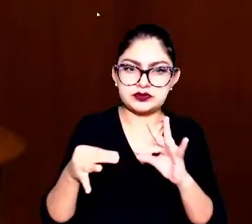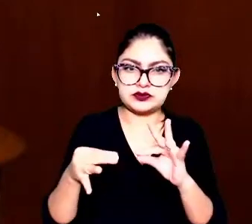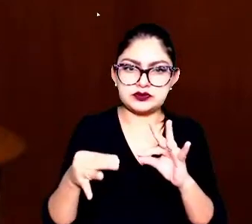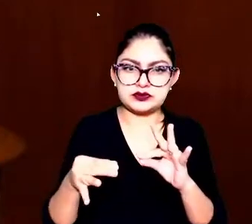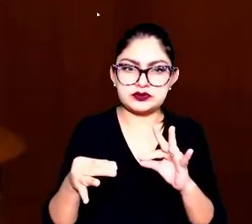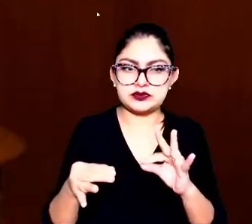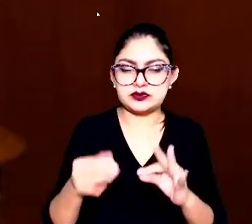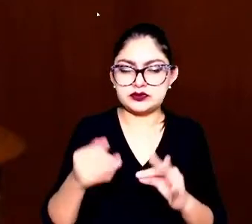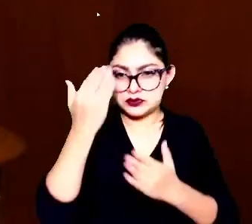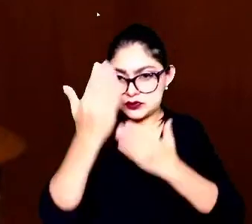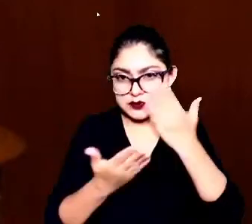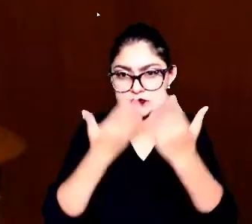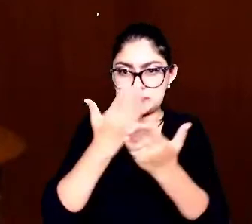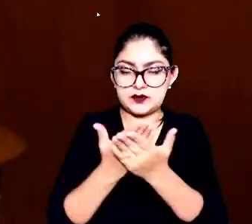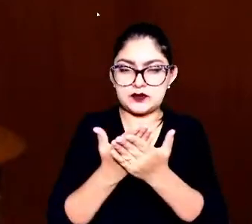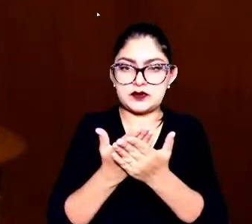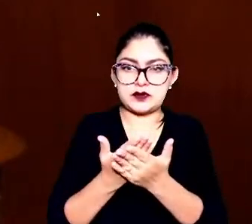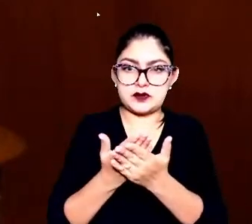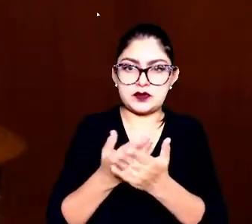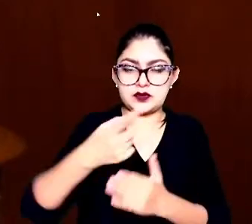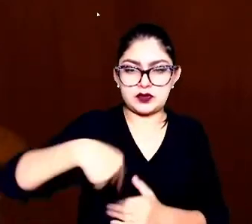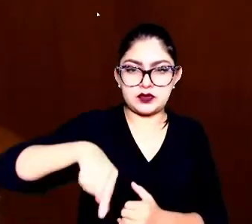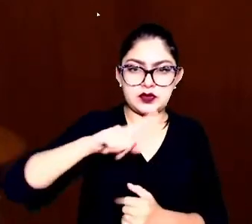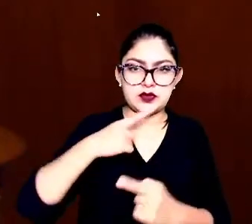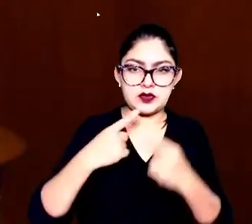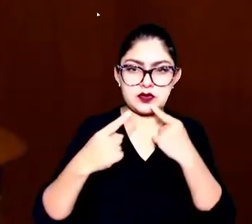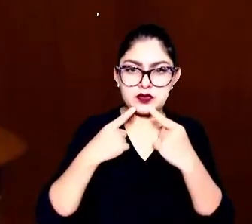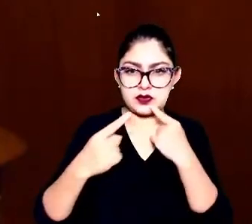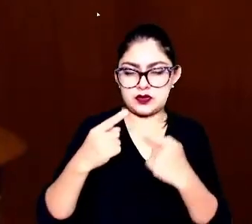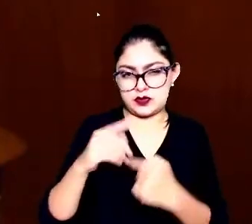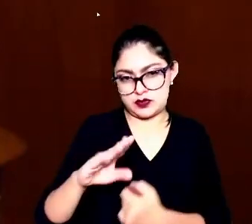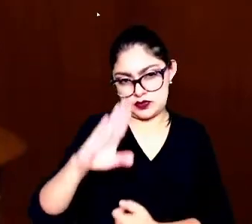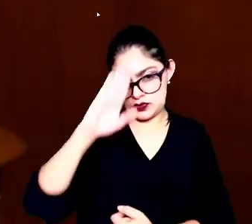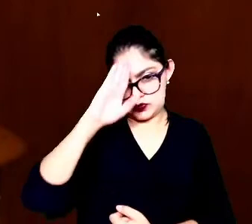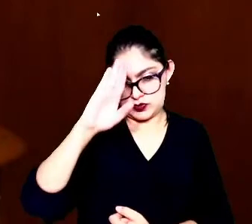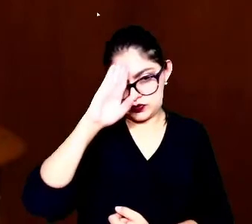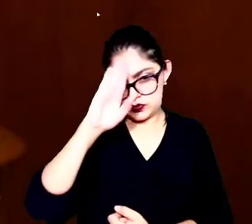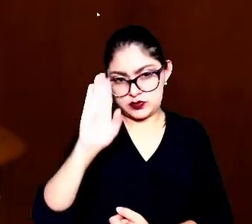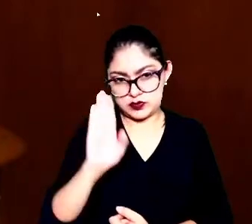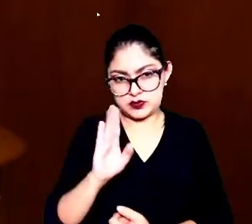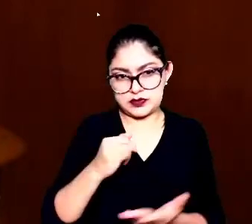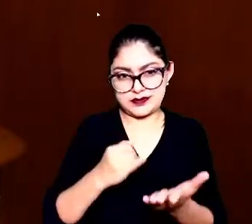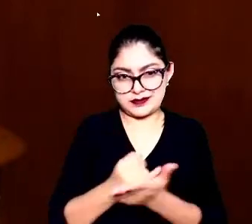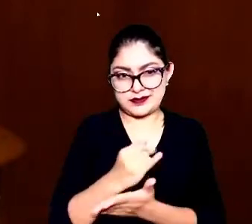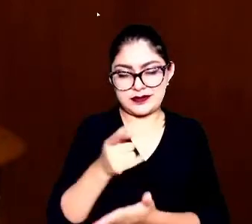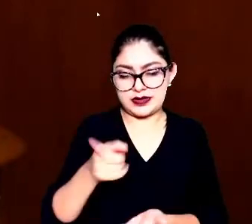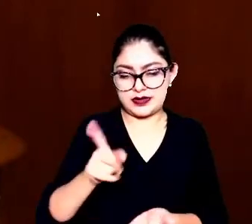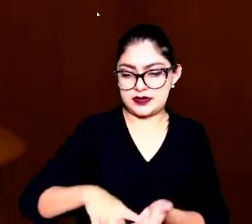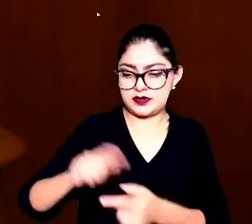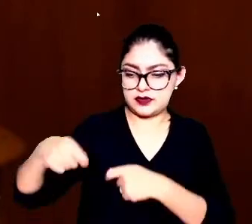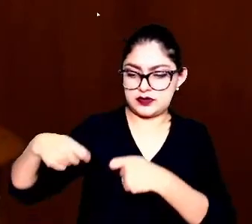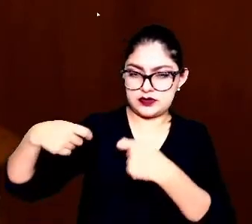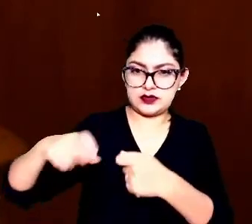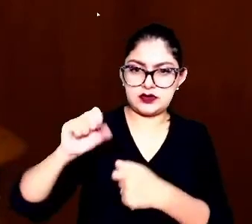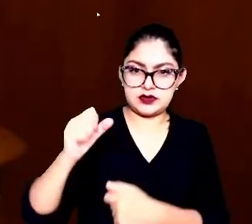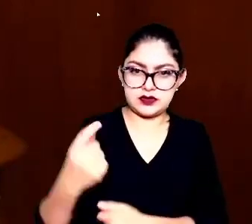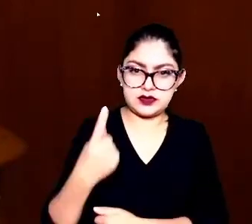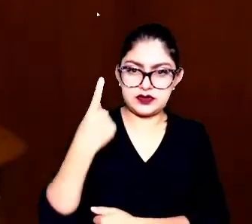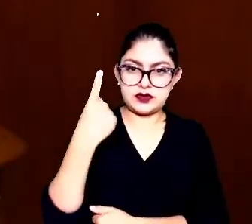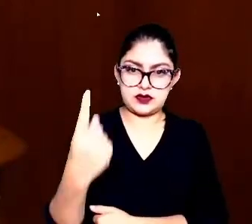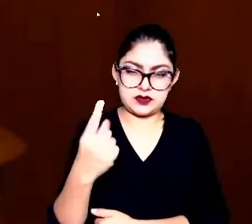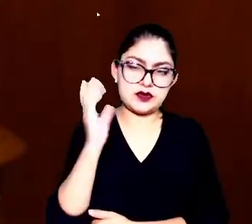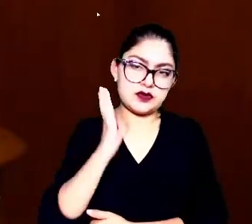somete a consideración de estas exhagesima primer legislatura del Estado de México el siguiente